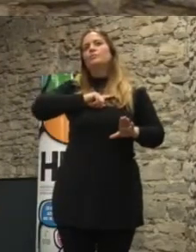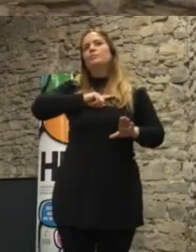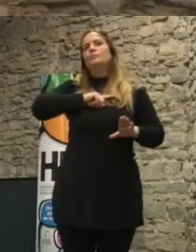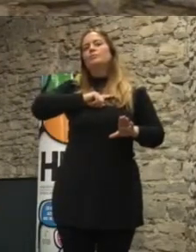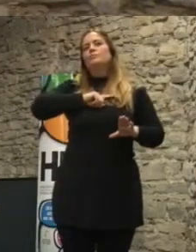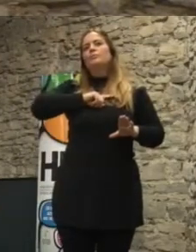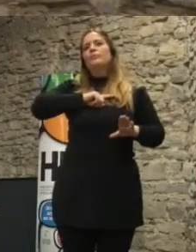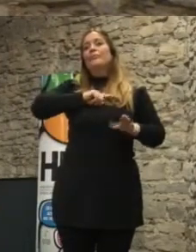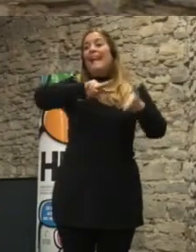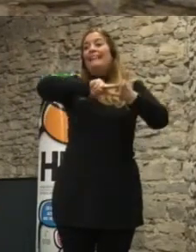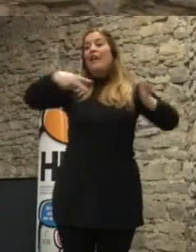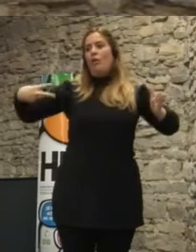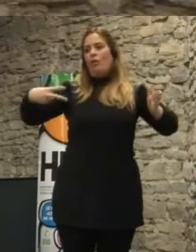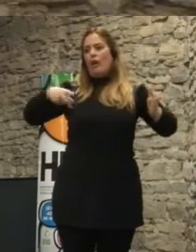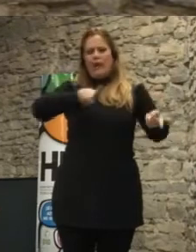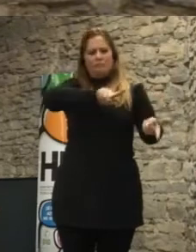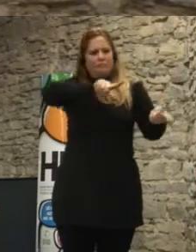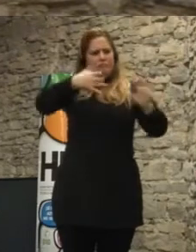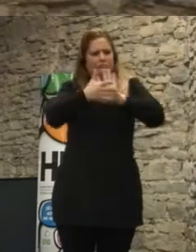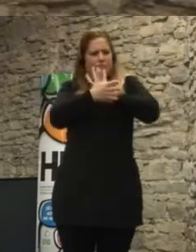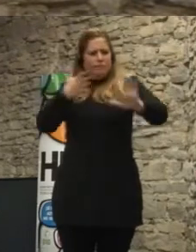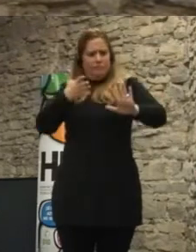aceleradísimo cambio tecnológico, ¿no?,